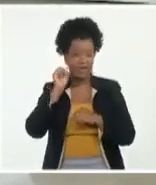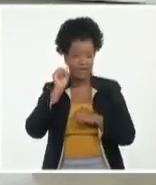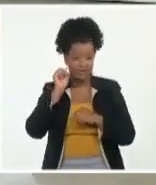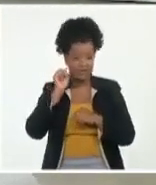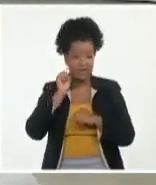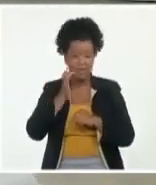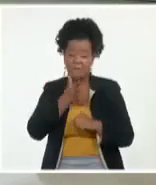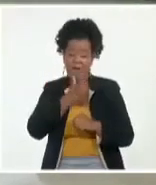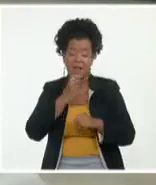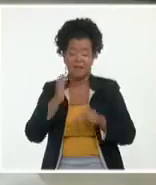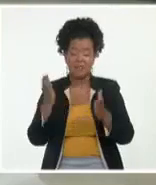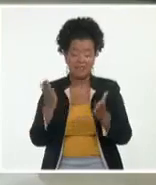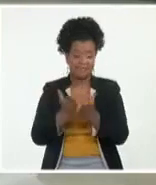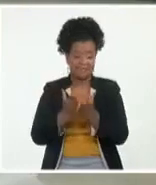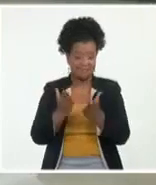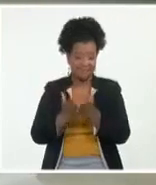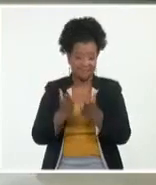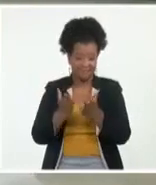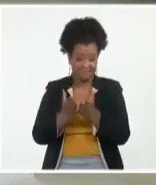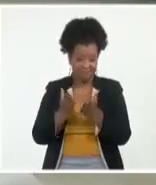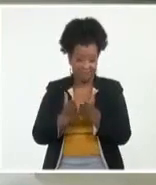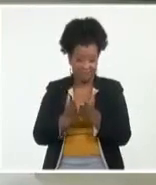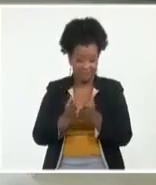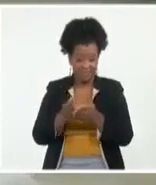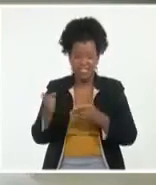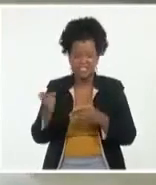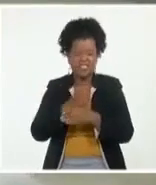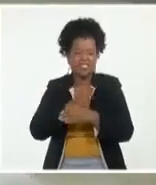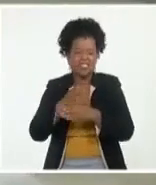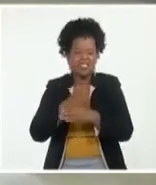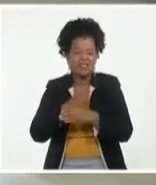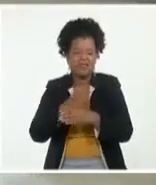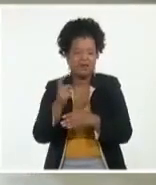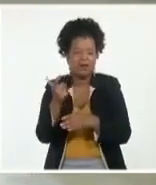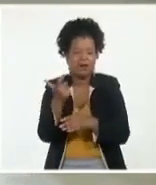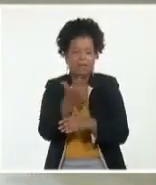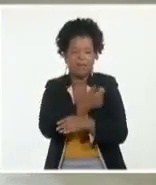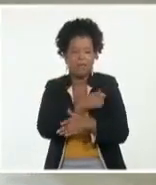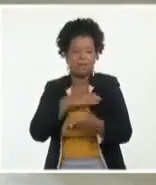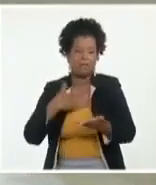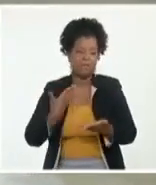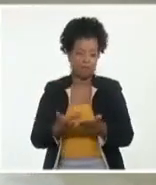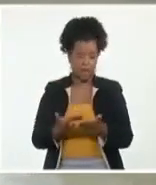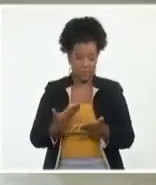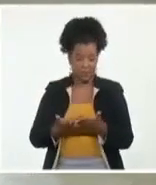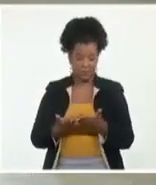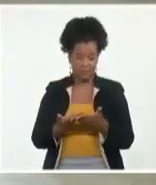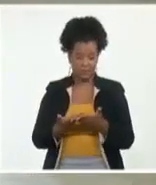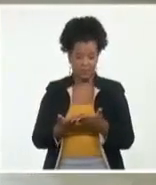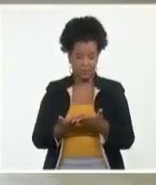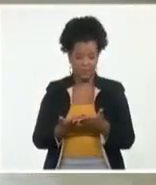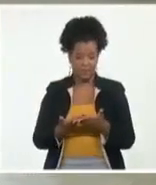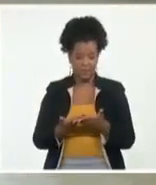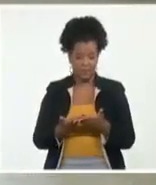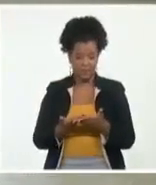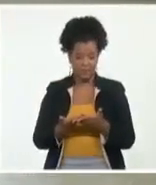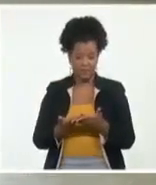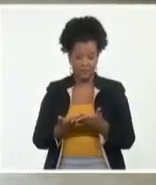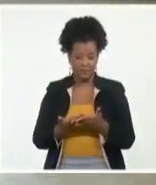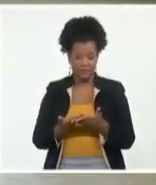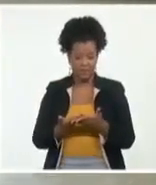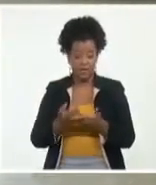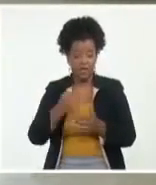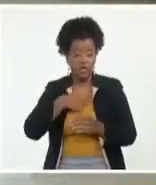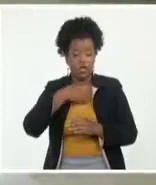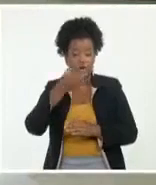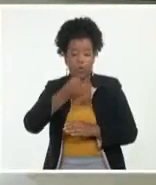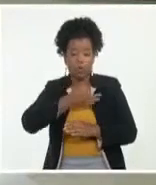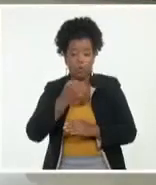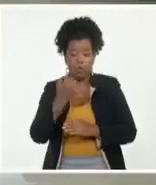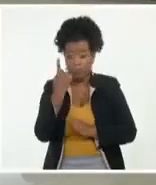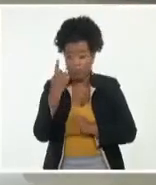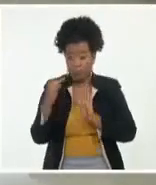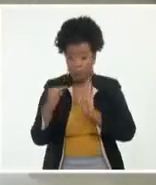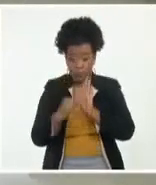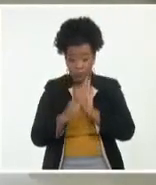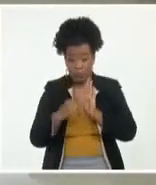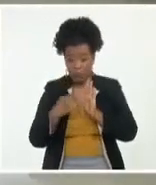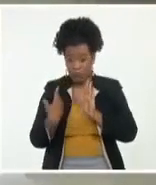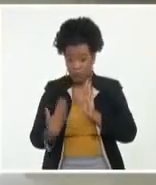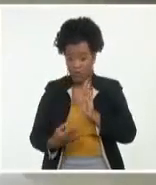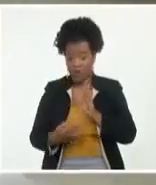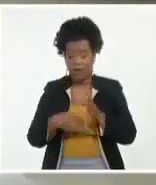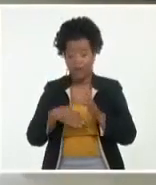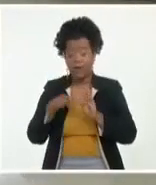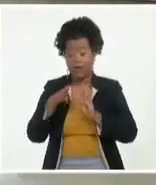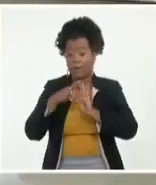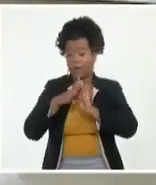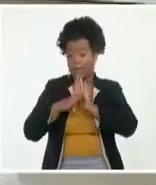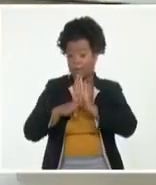todos los medios sobre qué significa un ensayo clínico. Y solo voy a darles un detalle. En el Programa